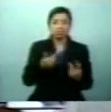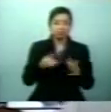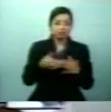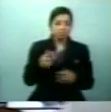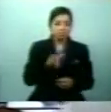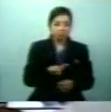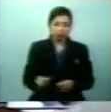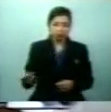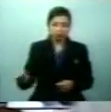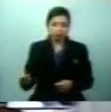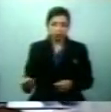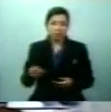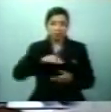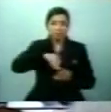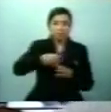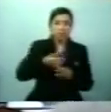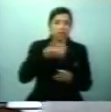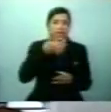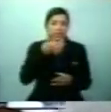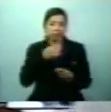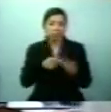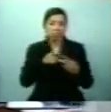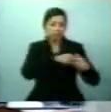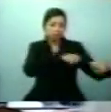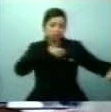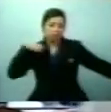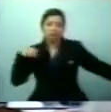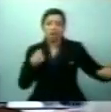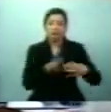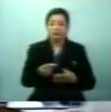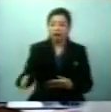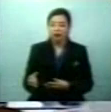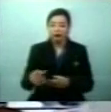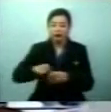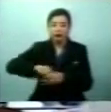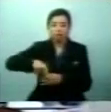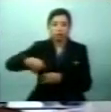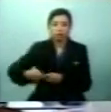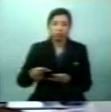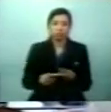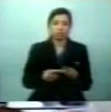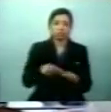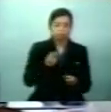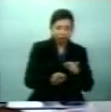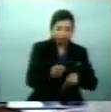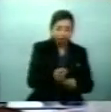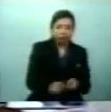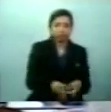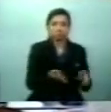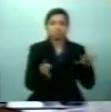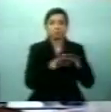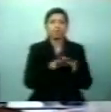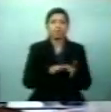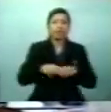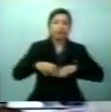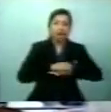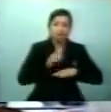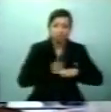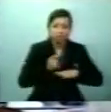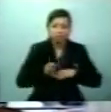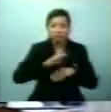la miel, textiles, atún, productos orgánicos, arbustos, calzado y otros hayan gozado